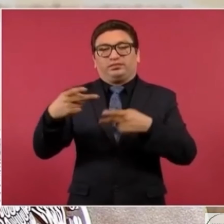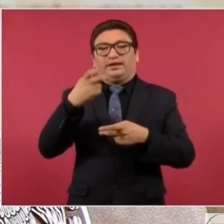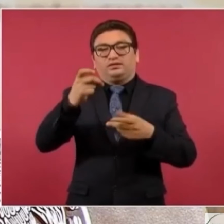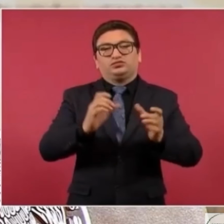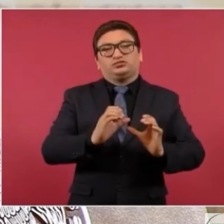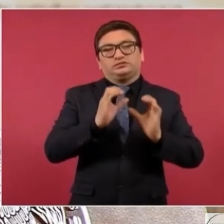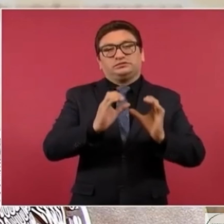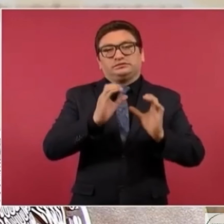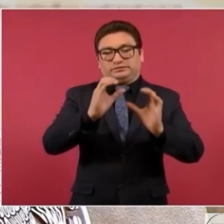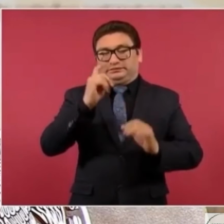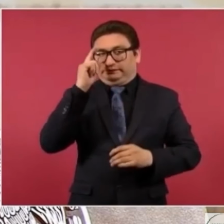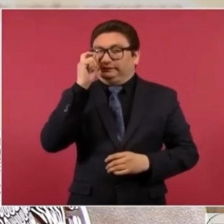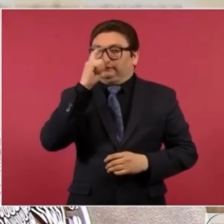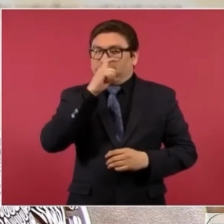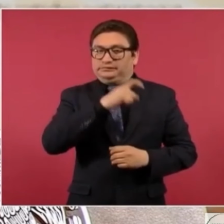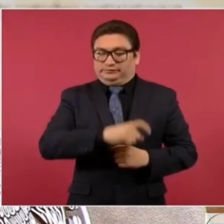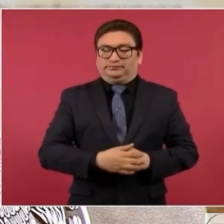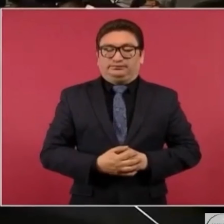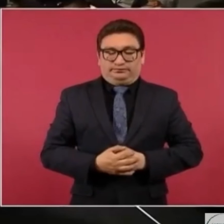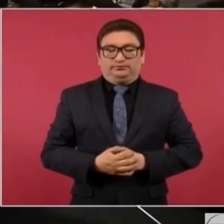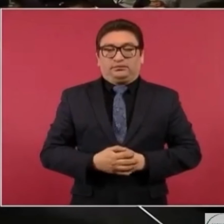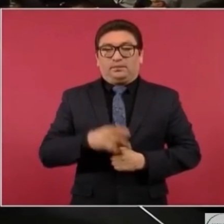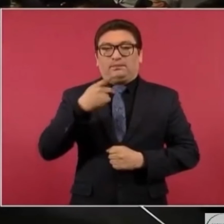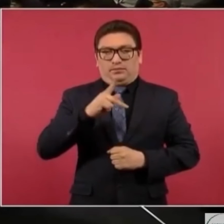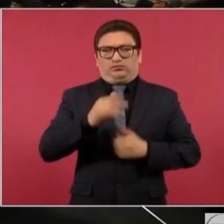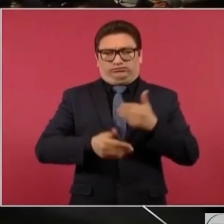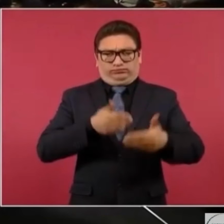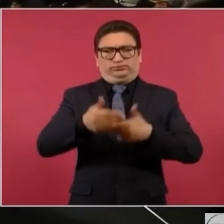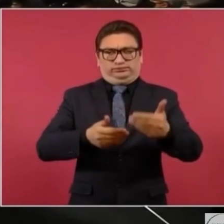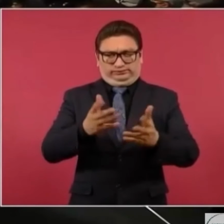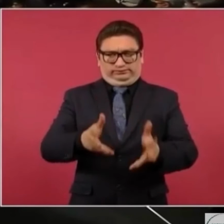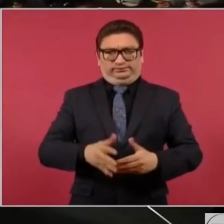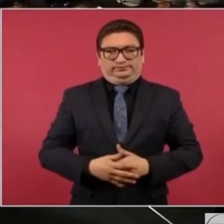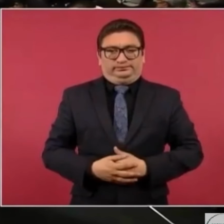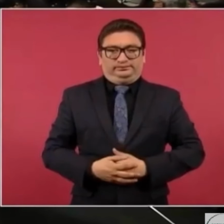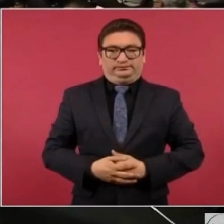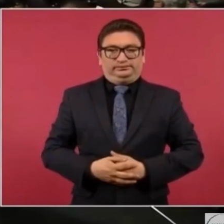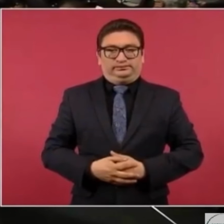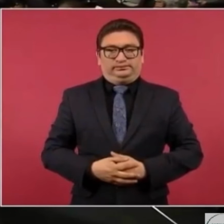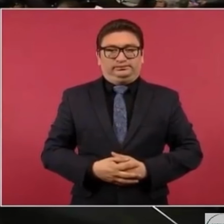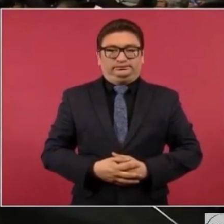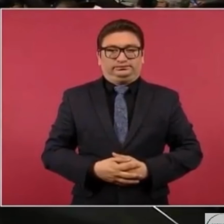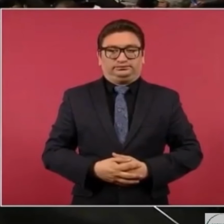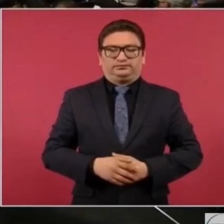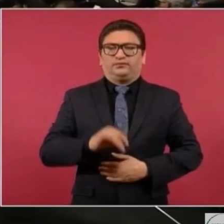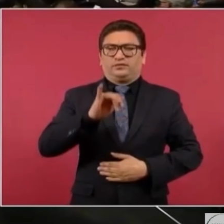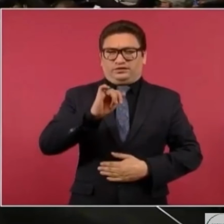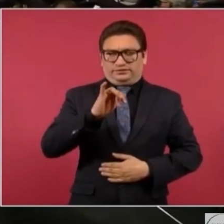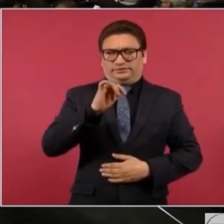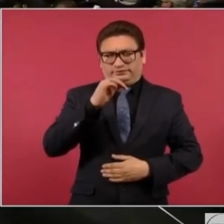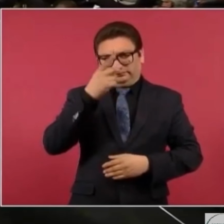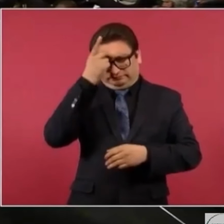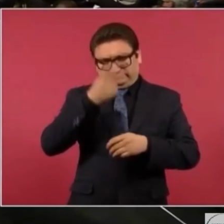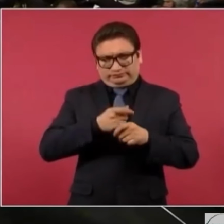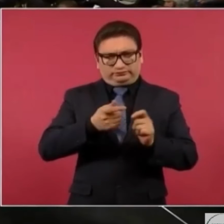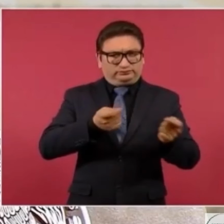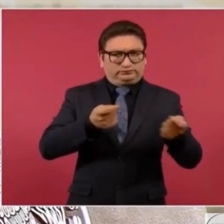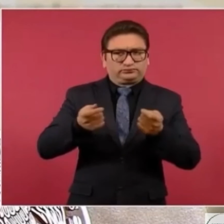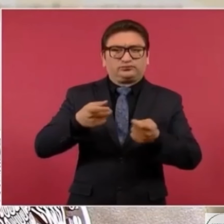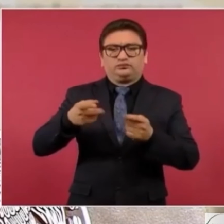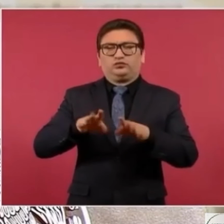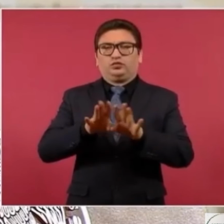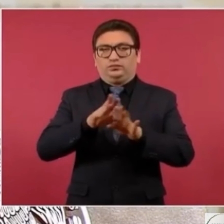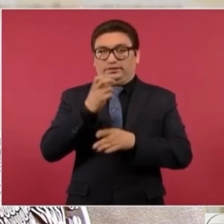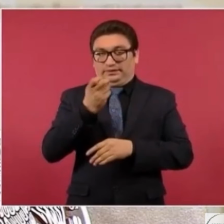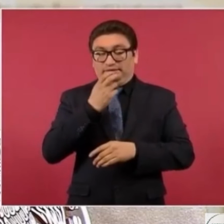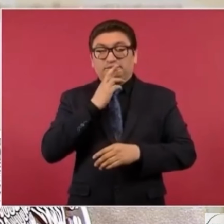que cuesta mucho trabajo delimitar, pero vamos avanzando en eso. ¿no? Esta dirección. Sí, la dirección no necesariamente es la